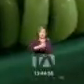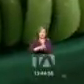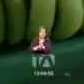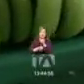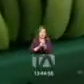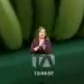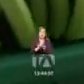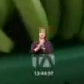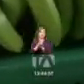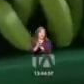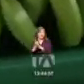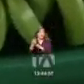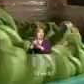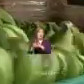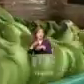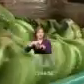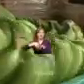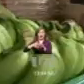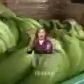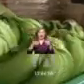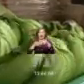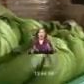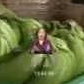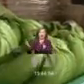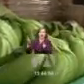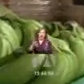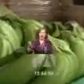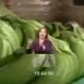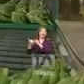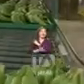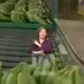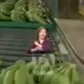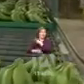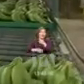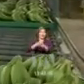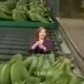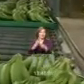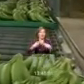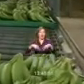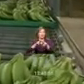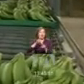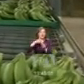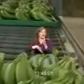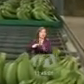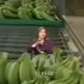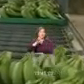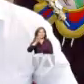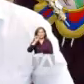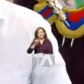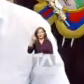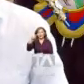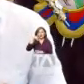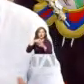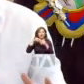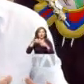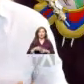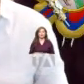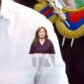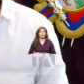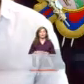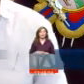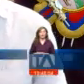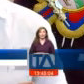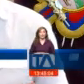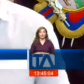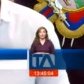de 320 millones de cajas, lo que representó ventas por más de 3 mil millones de dólares. El momento en esta